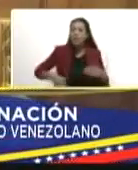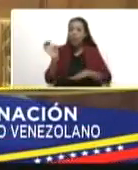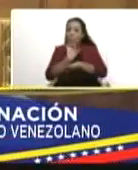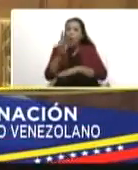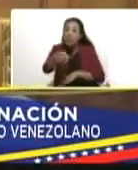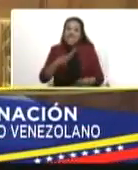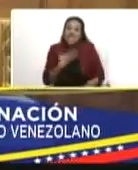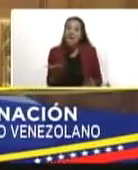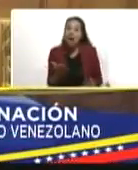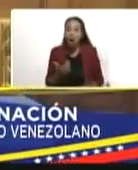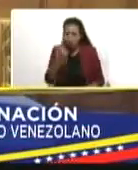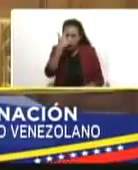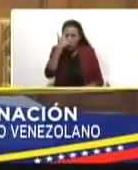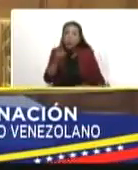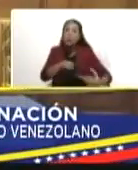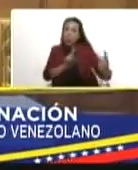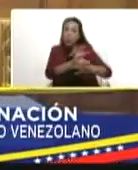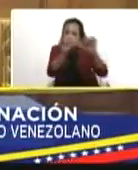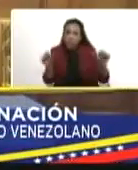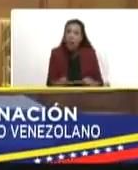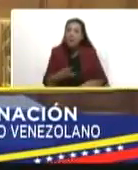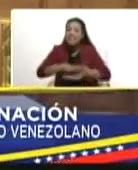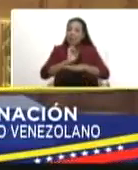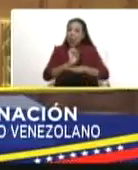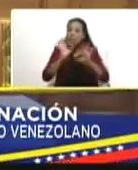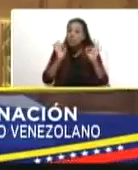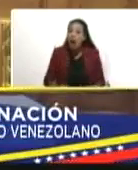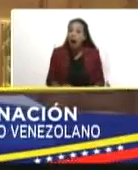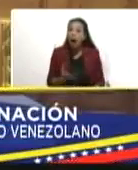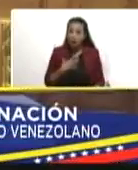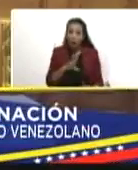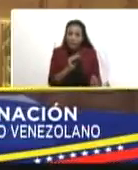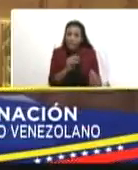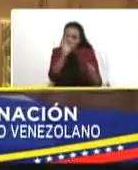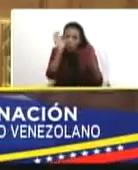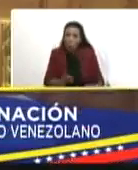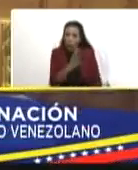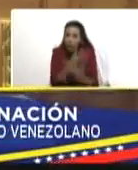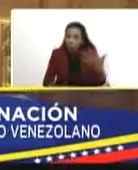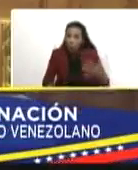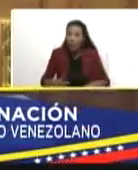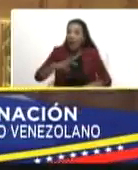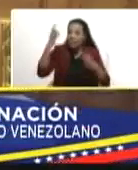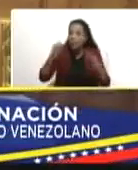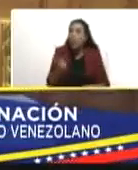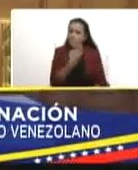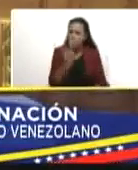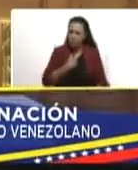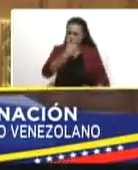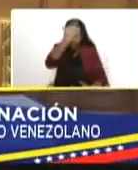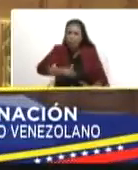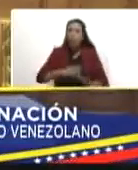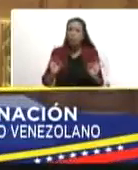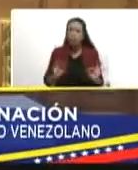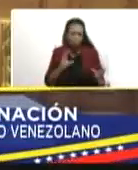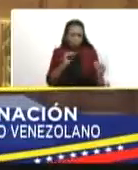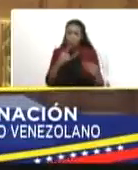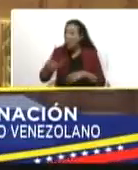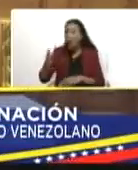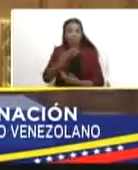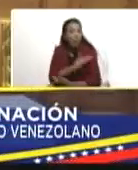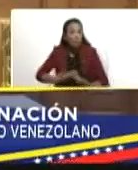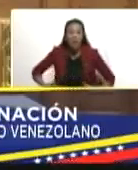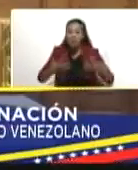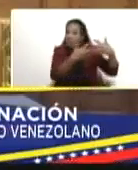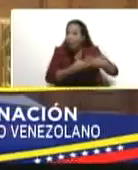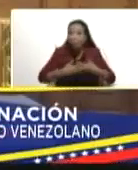si quiere tener un sistema de seguridad y un sistema penitenciario búsquenos a nosotros no busque al comando